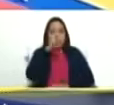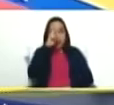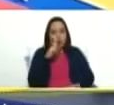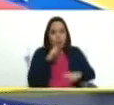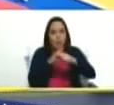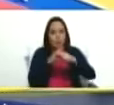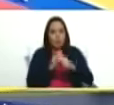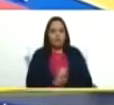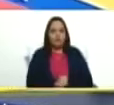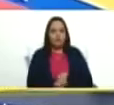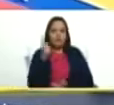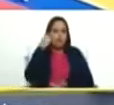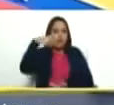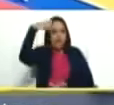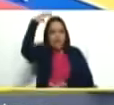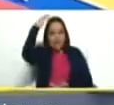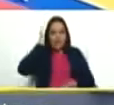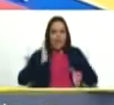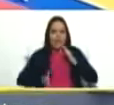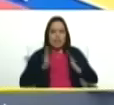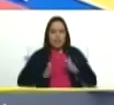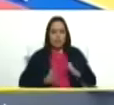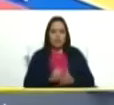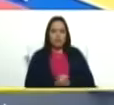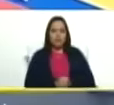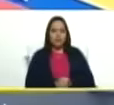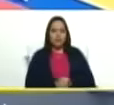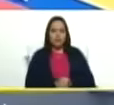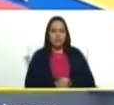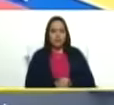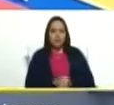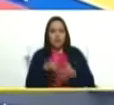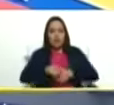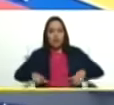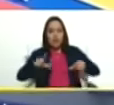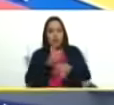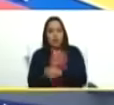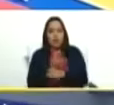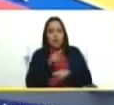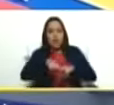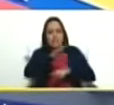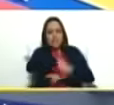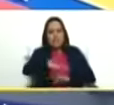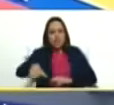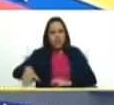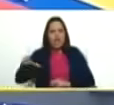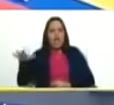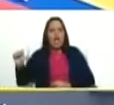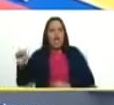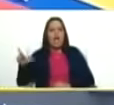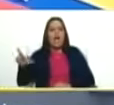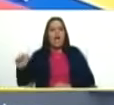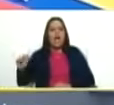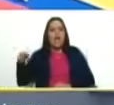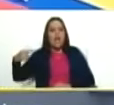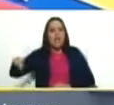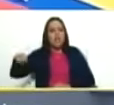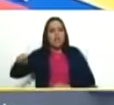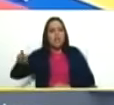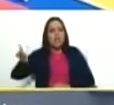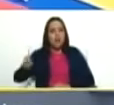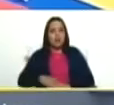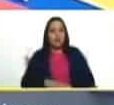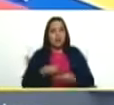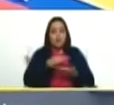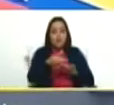gran reina del atletismo. La sala de juegos infantiles El Alayero, el suministro de gas